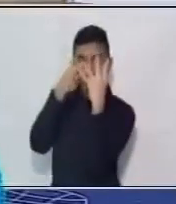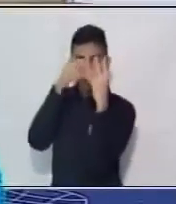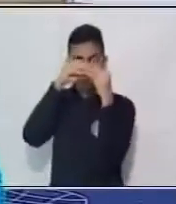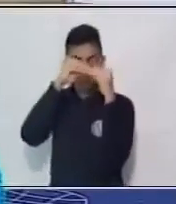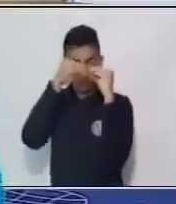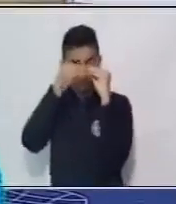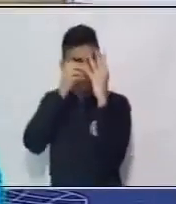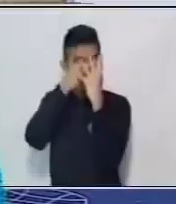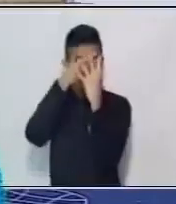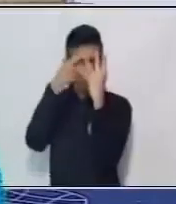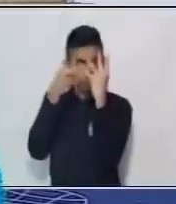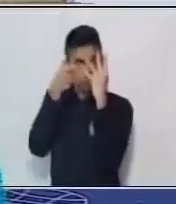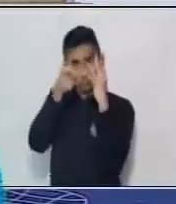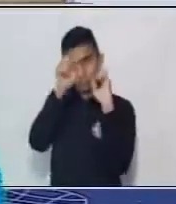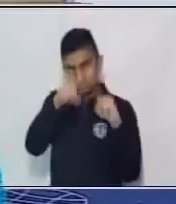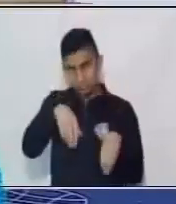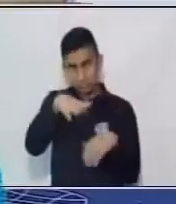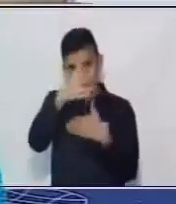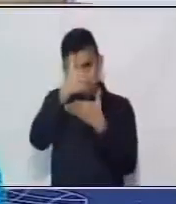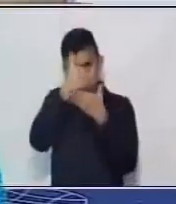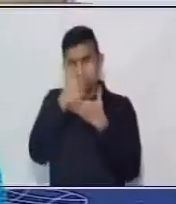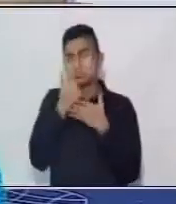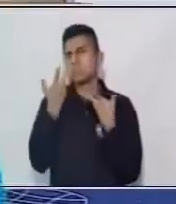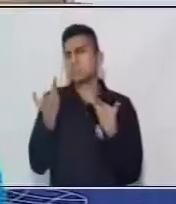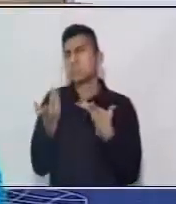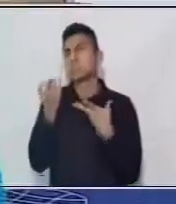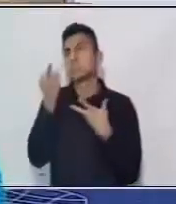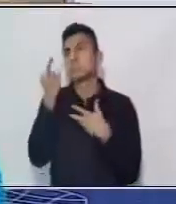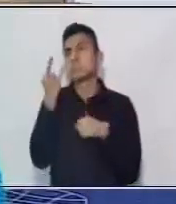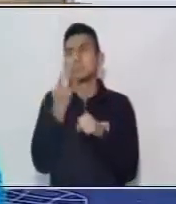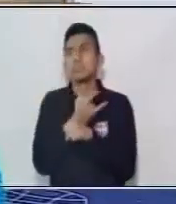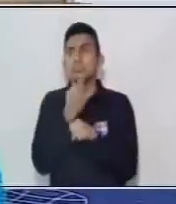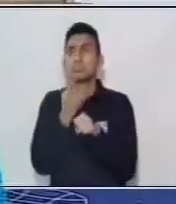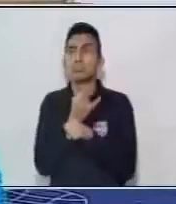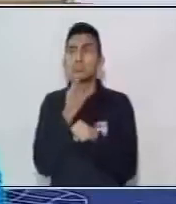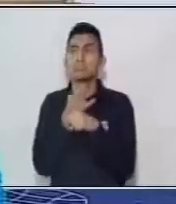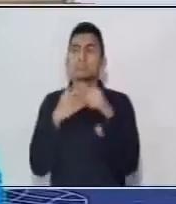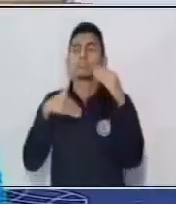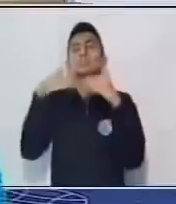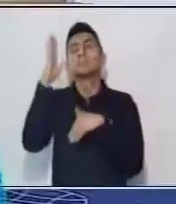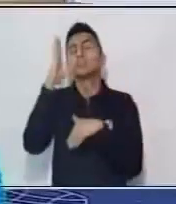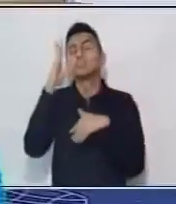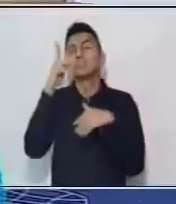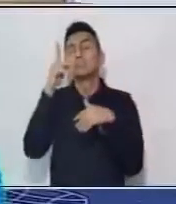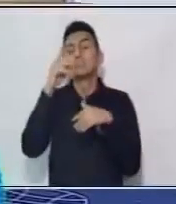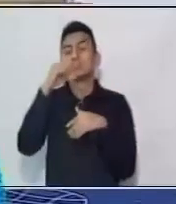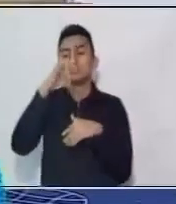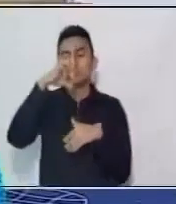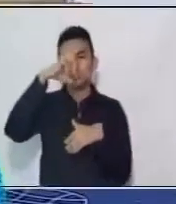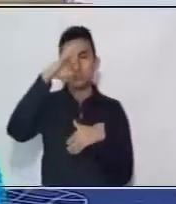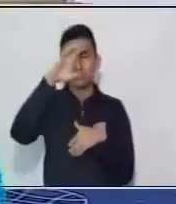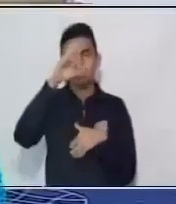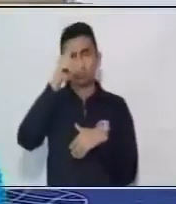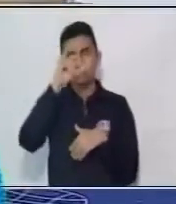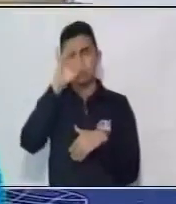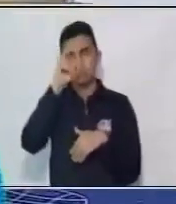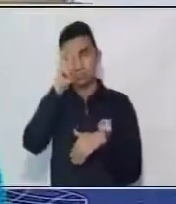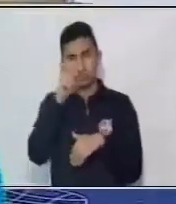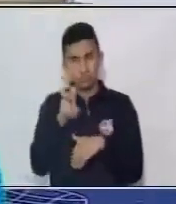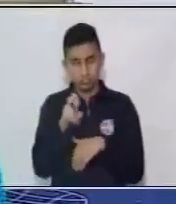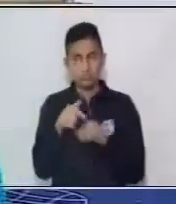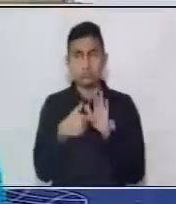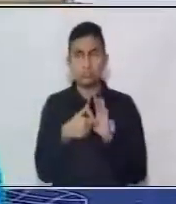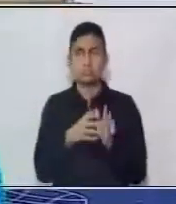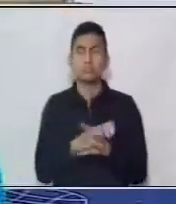aparecen acá, ustedes me van a ayudar en casa a sacar la mayor cantidad de operaciones combinadas que puedan